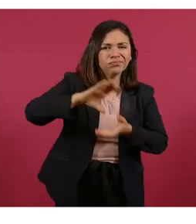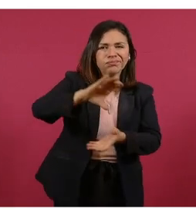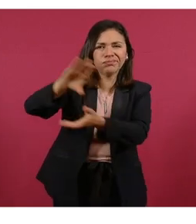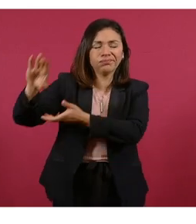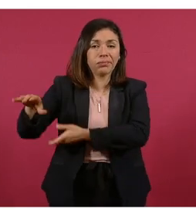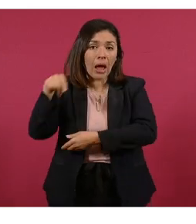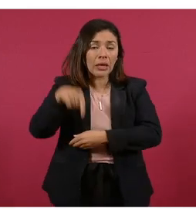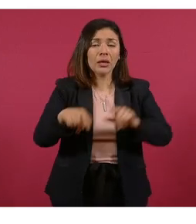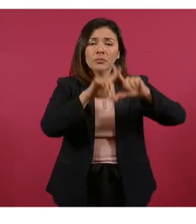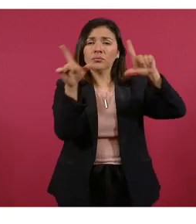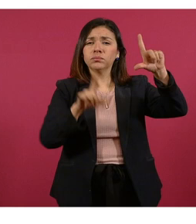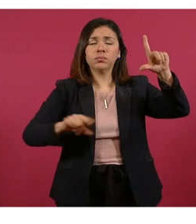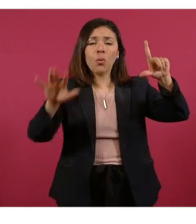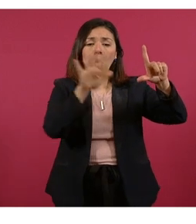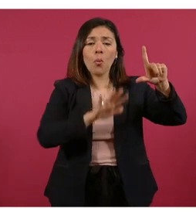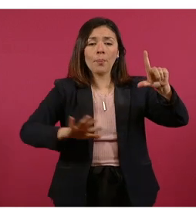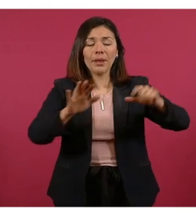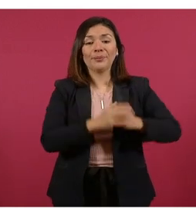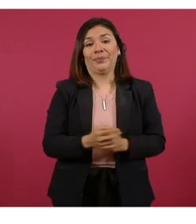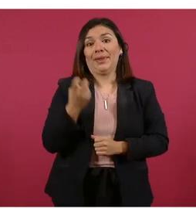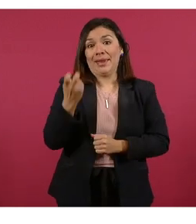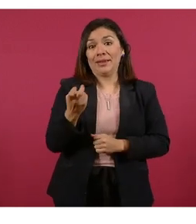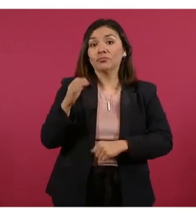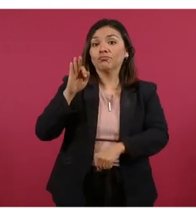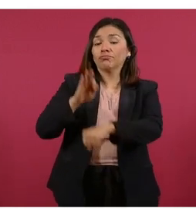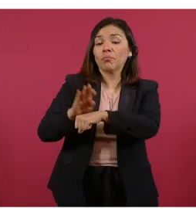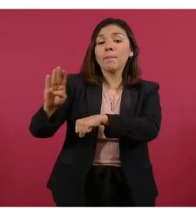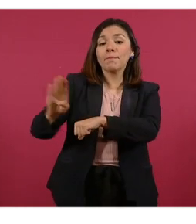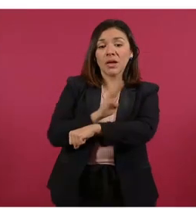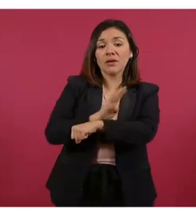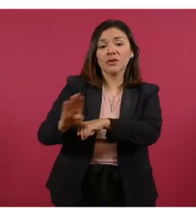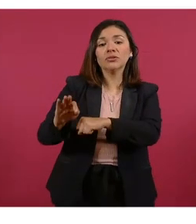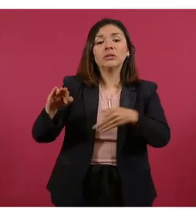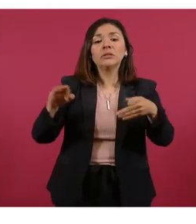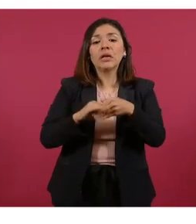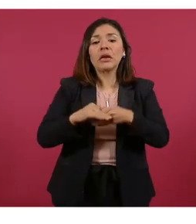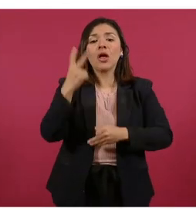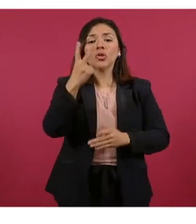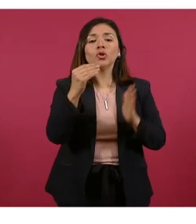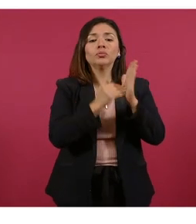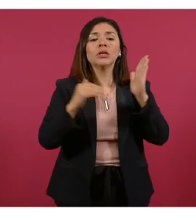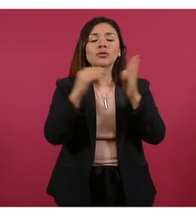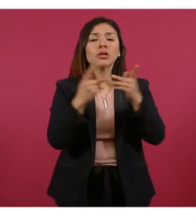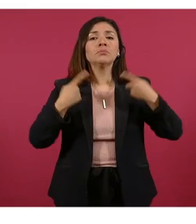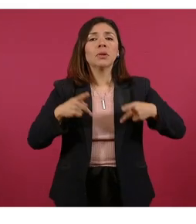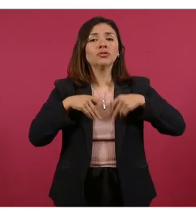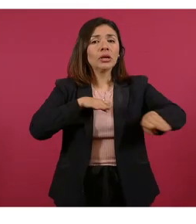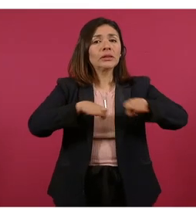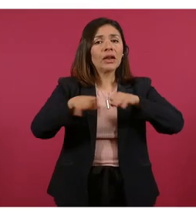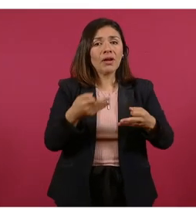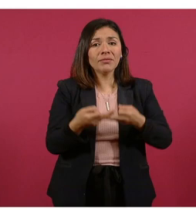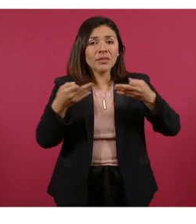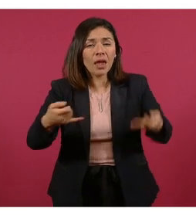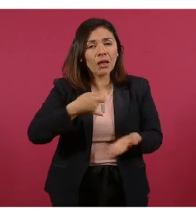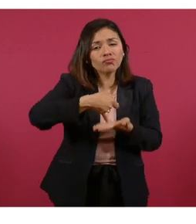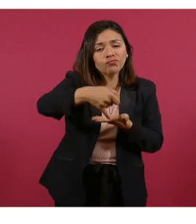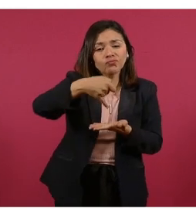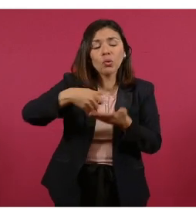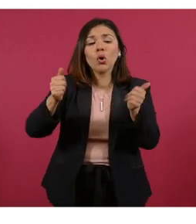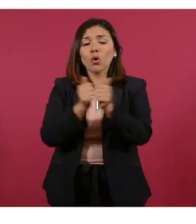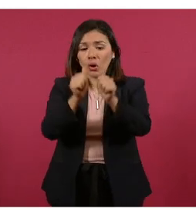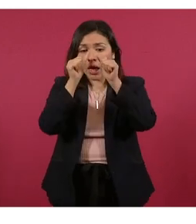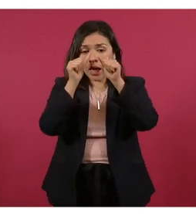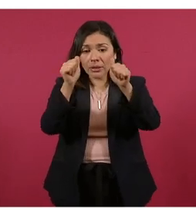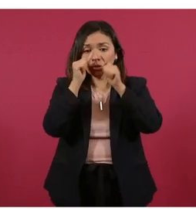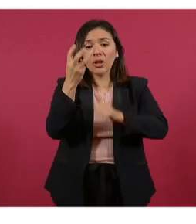el territorio nacional. De esta forma se beneficiarán a 2 millones de productores y atenderemos